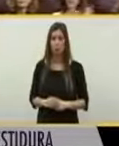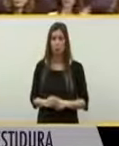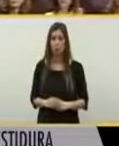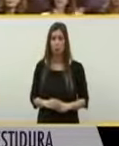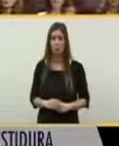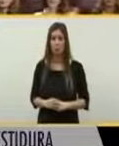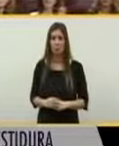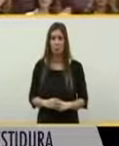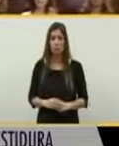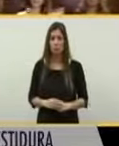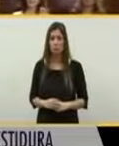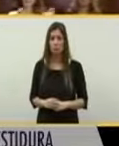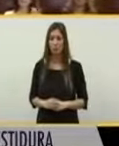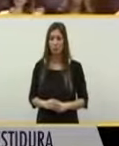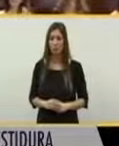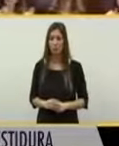Señorías,